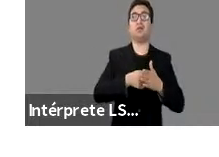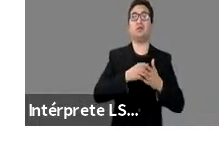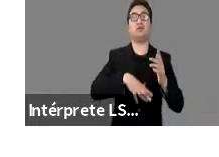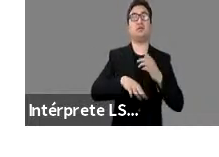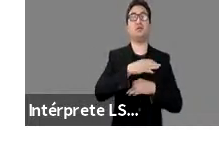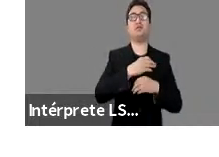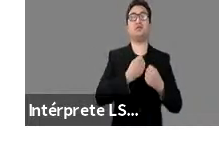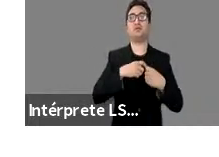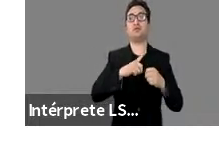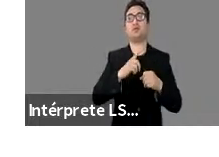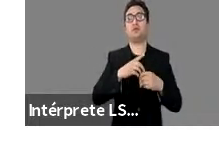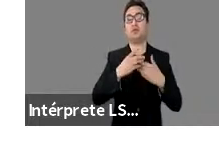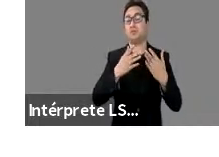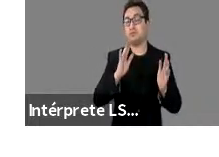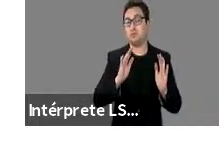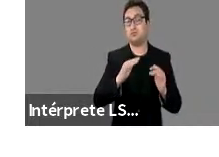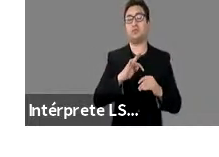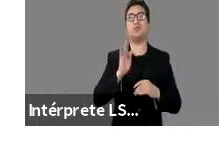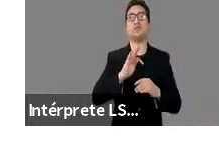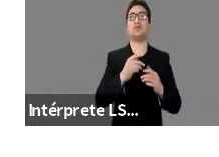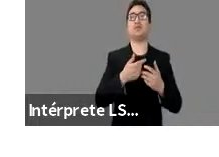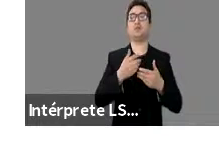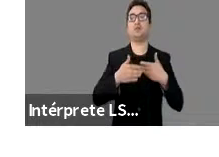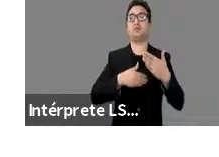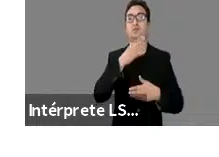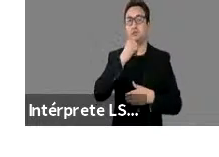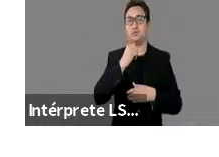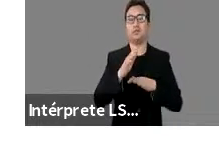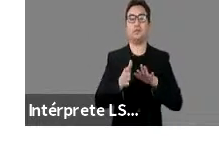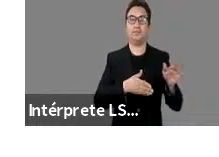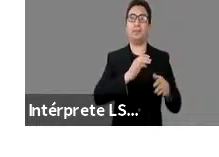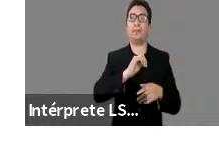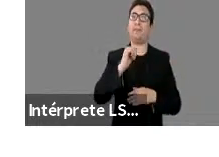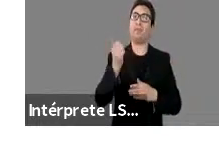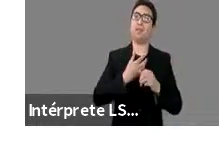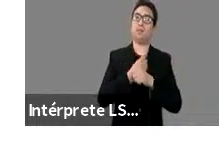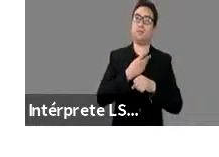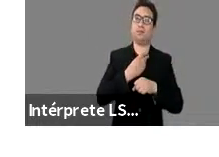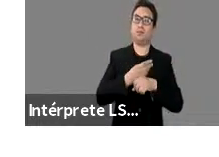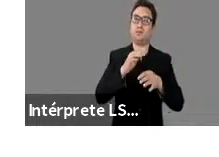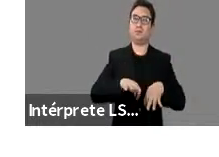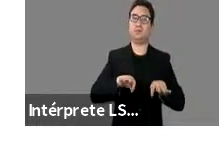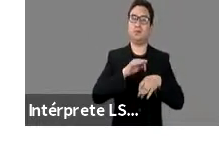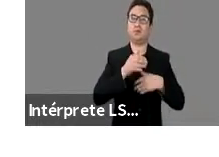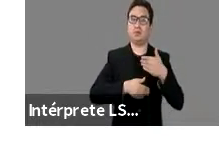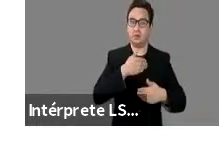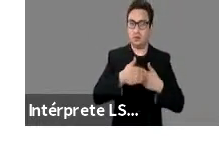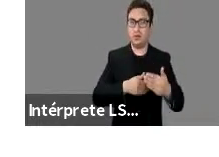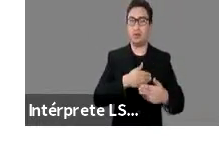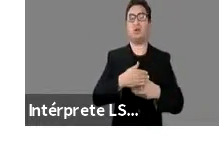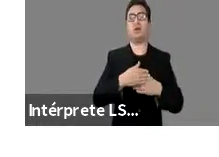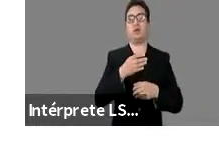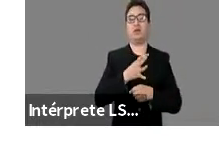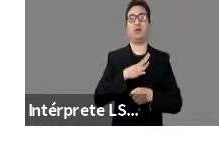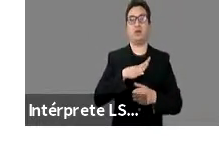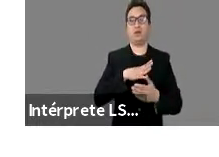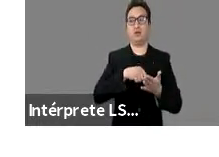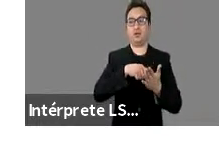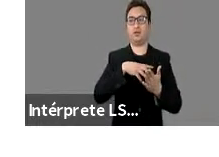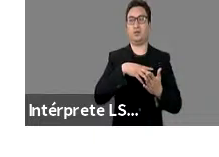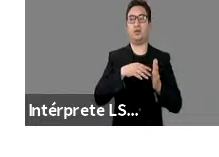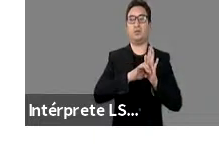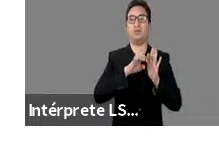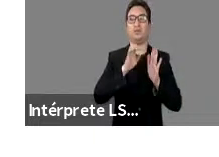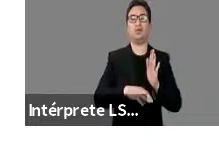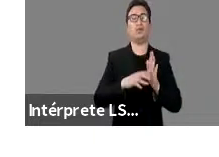no se llevó a cabo. Hay otro tipo de ajustes sustantivos al procedimiento que están aquí establecidos, como las decisiones de los órganos jurisdiccionales